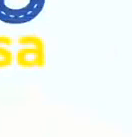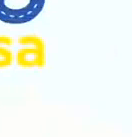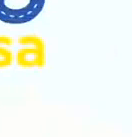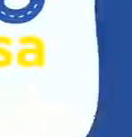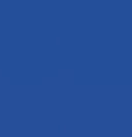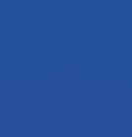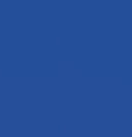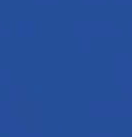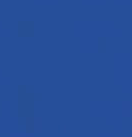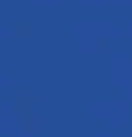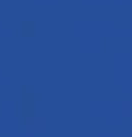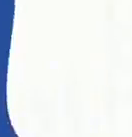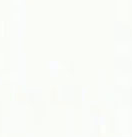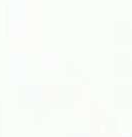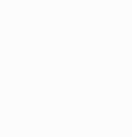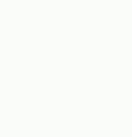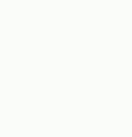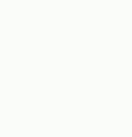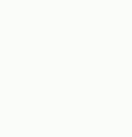en Casa.